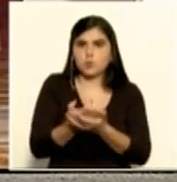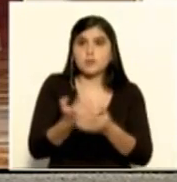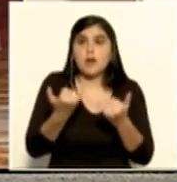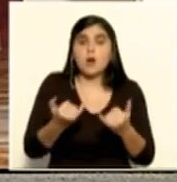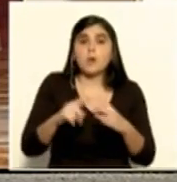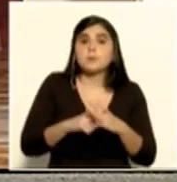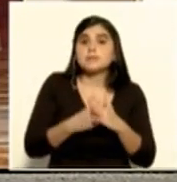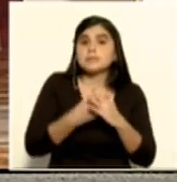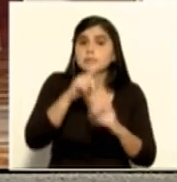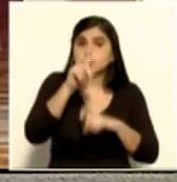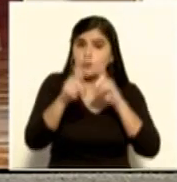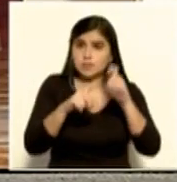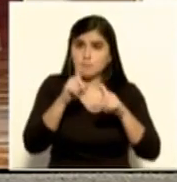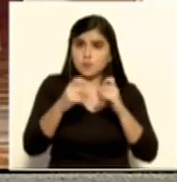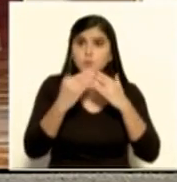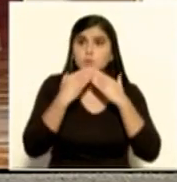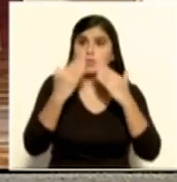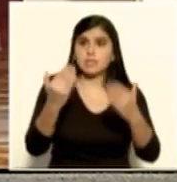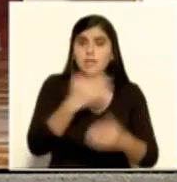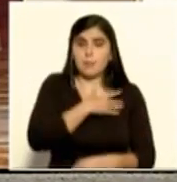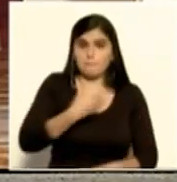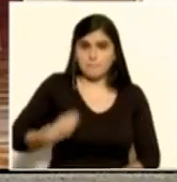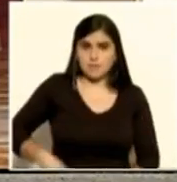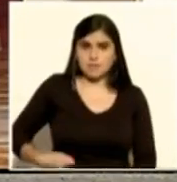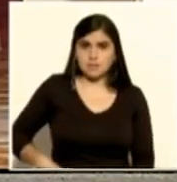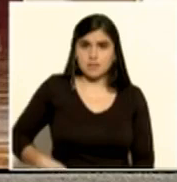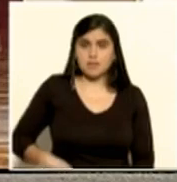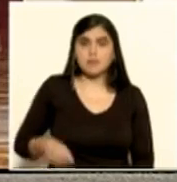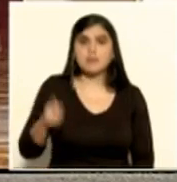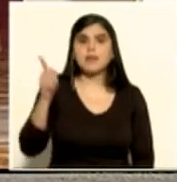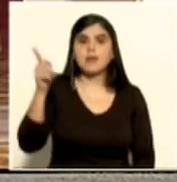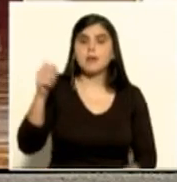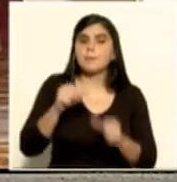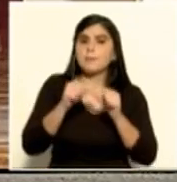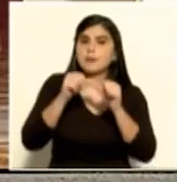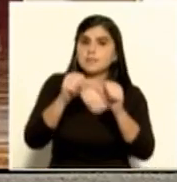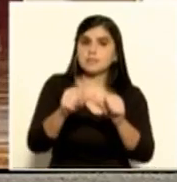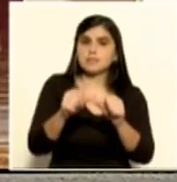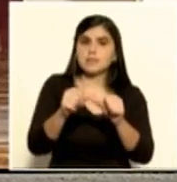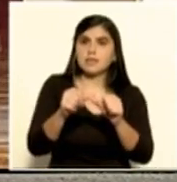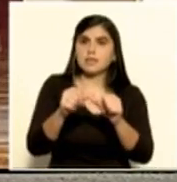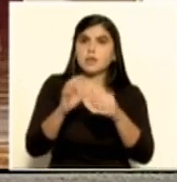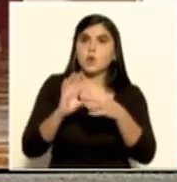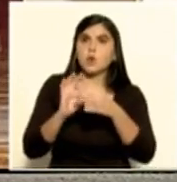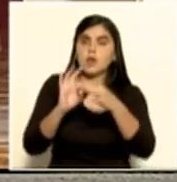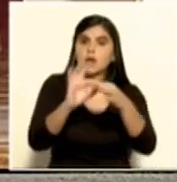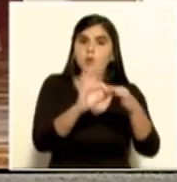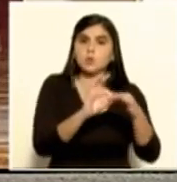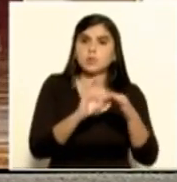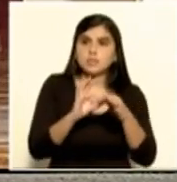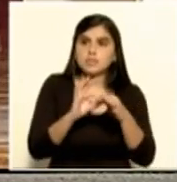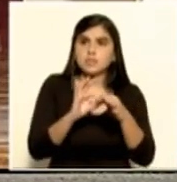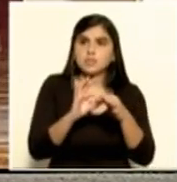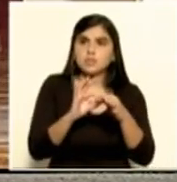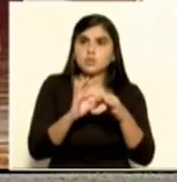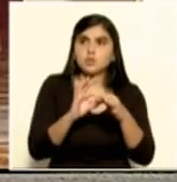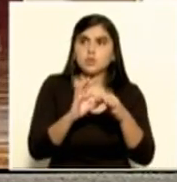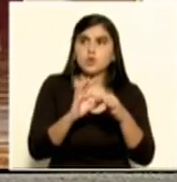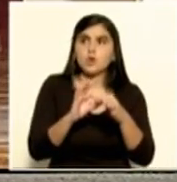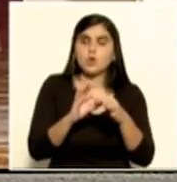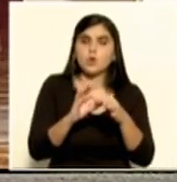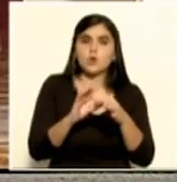preguntas. Muchas gracias, señor presidente. Quien va a seguir con la sesión de coordinación del Comité